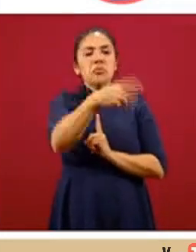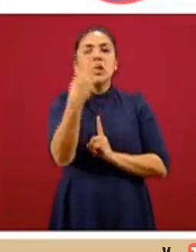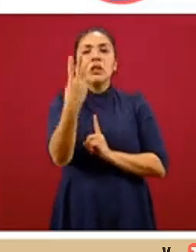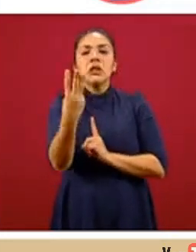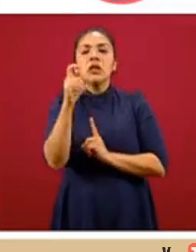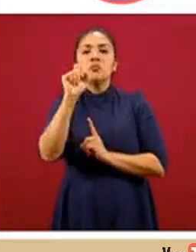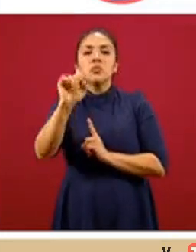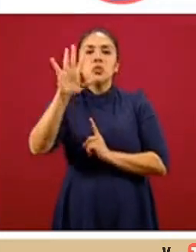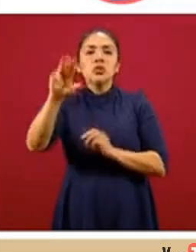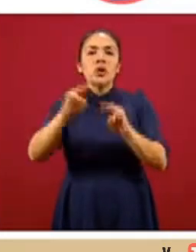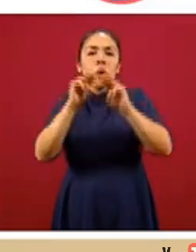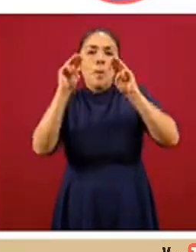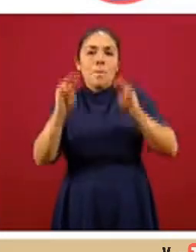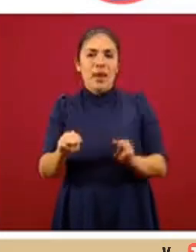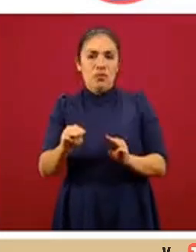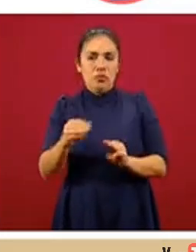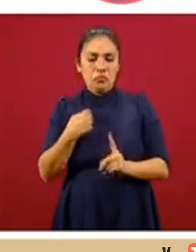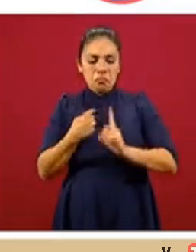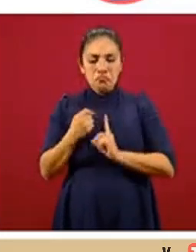3 metros y medio